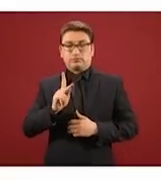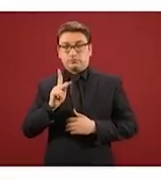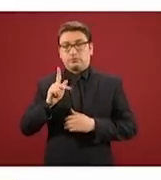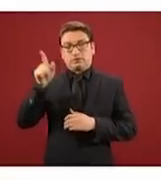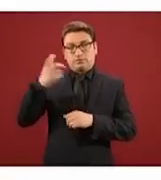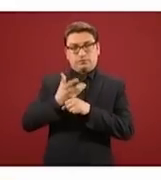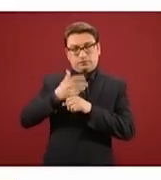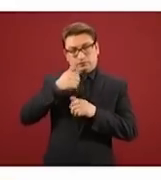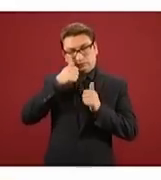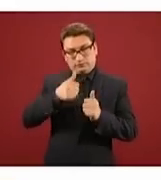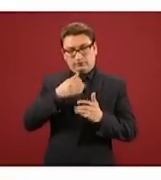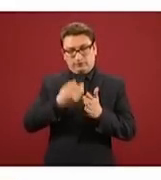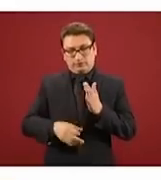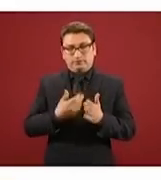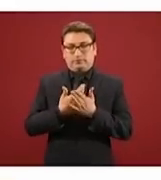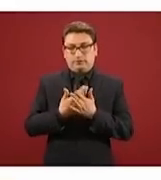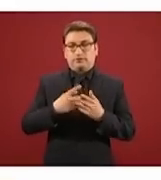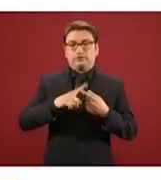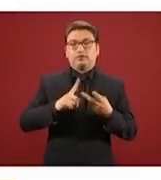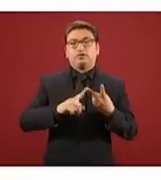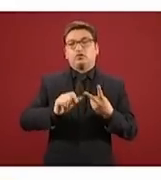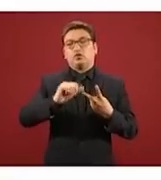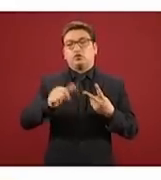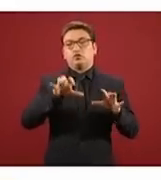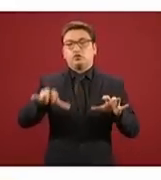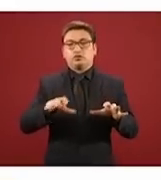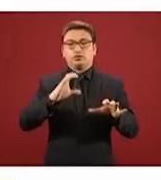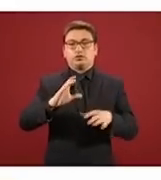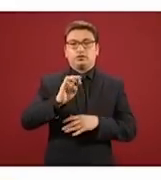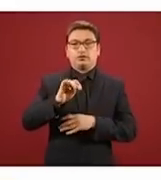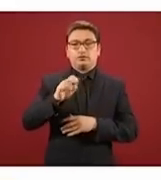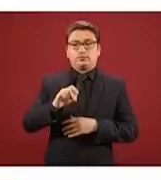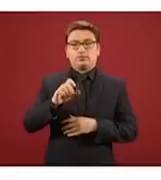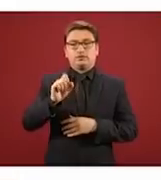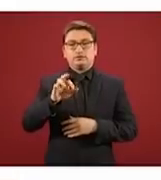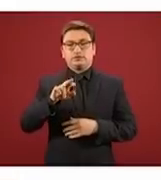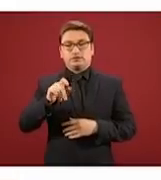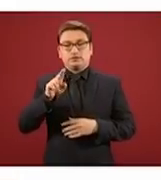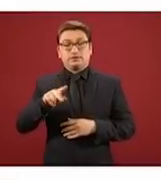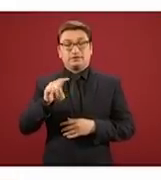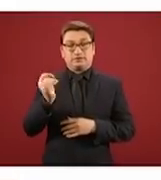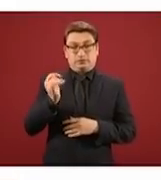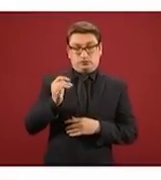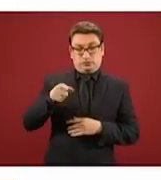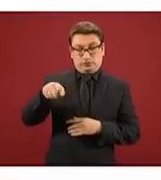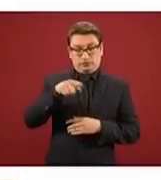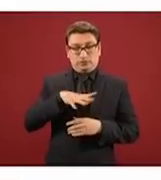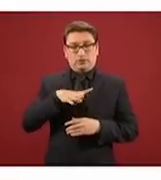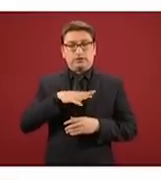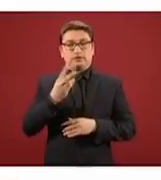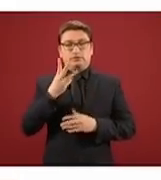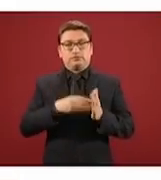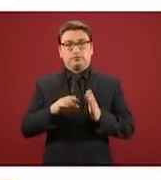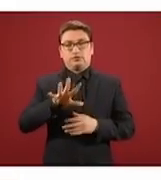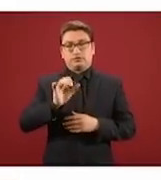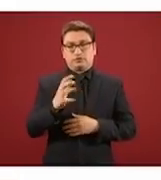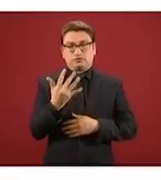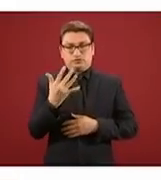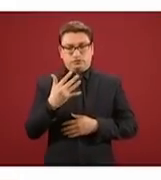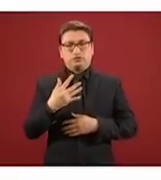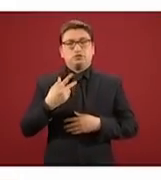el segundo centro es el centro carmen serdán en tijuana hay tres mil quinientos cinco migrantes